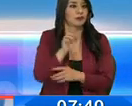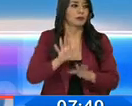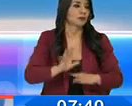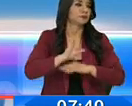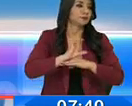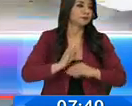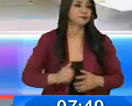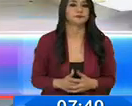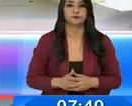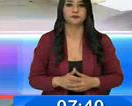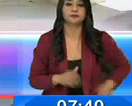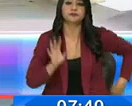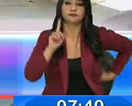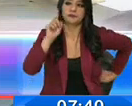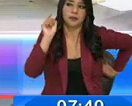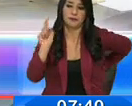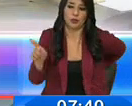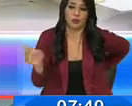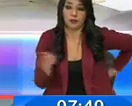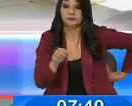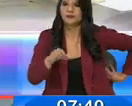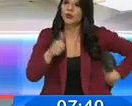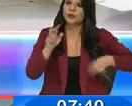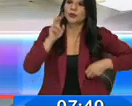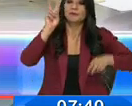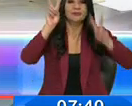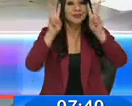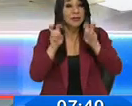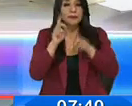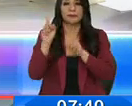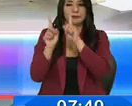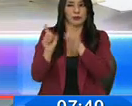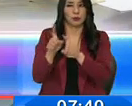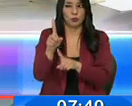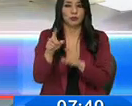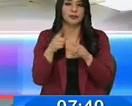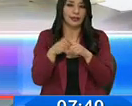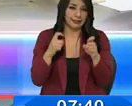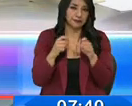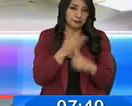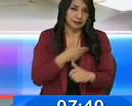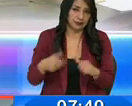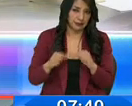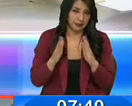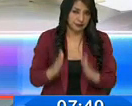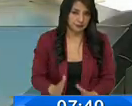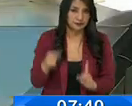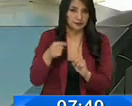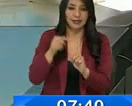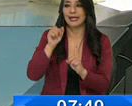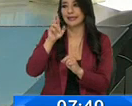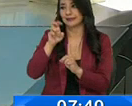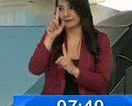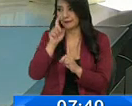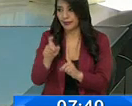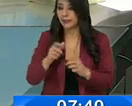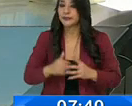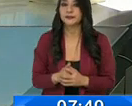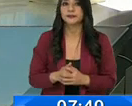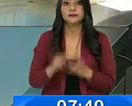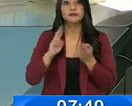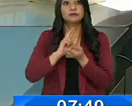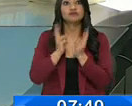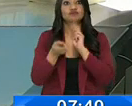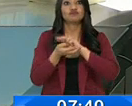tiene. Bien, el otro tema que queremos plantearle a la expresidenta de la Asamblea Nacional, asambleísta Elizabeth Cabezas, tiene que ver con las